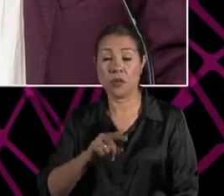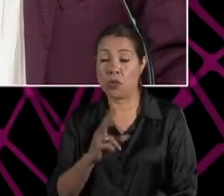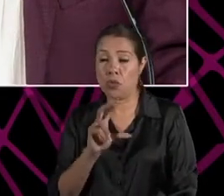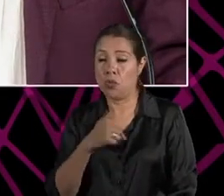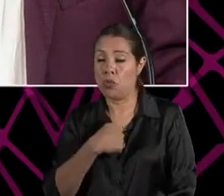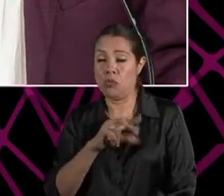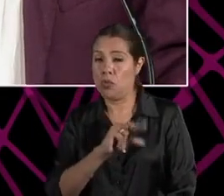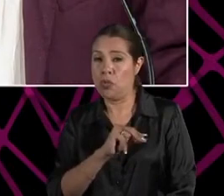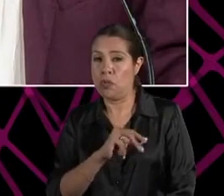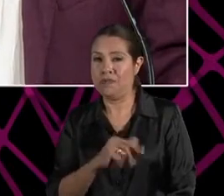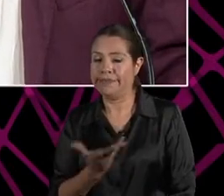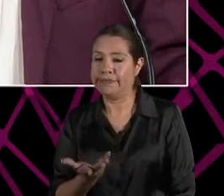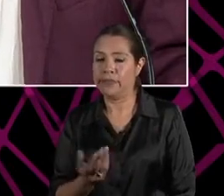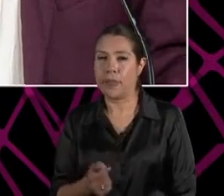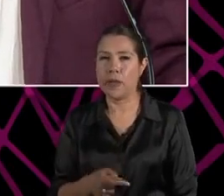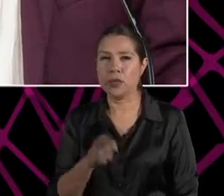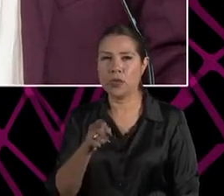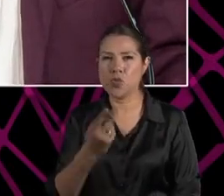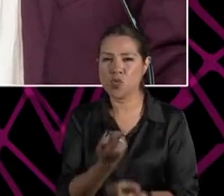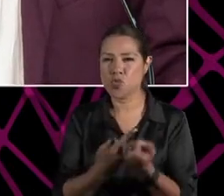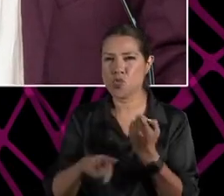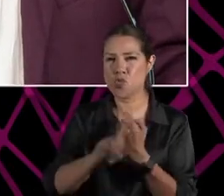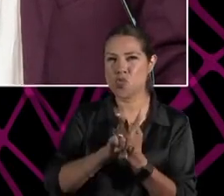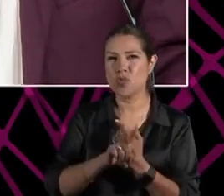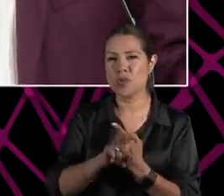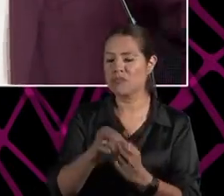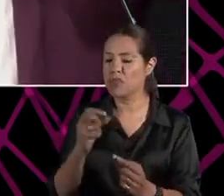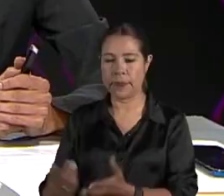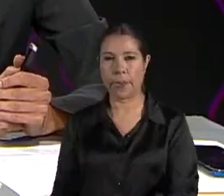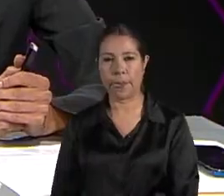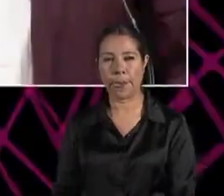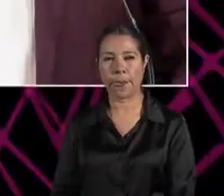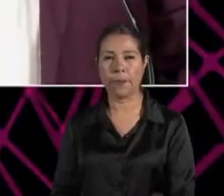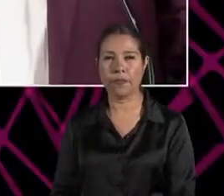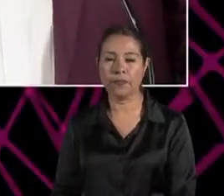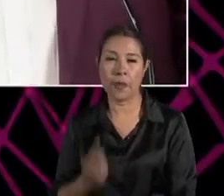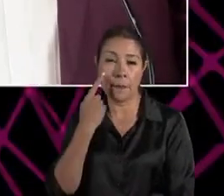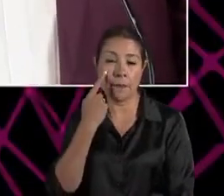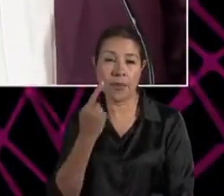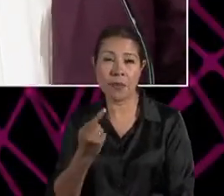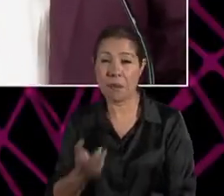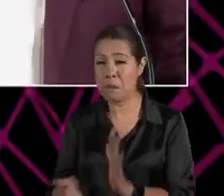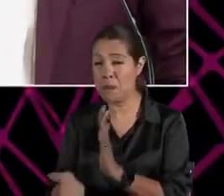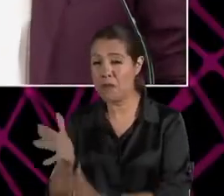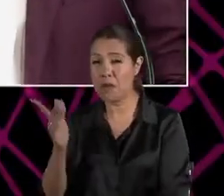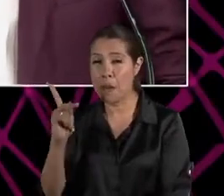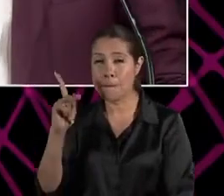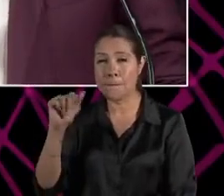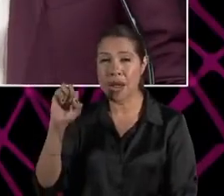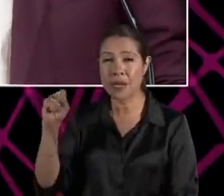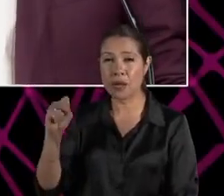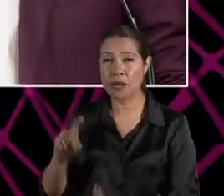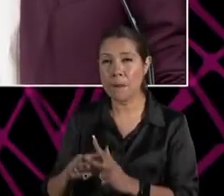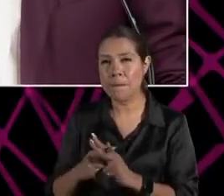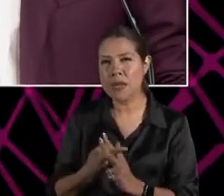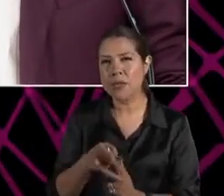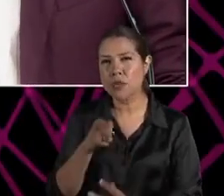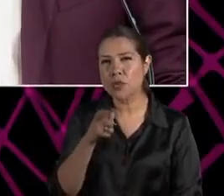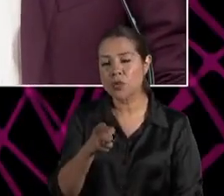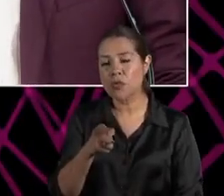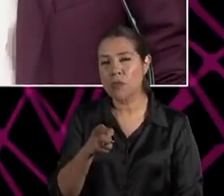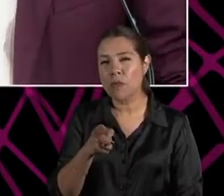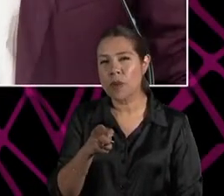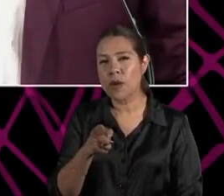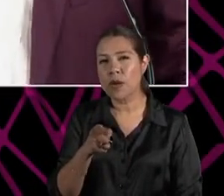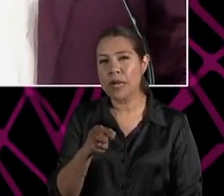haber sido de él. El que traiciona una vez, traiciona siempre. Mira, me fui del PAN cuando empezaste a